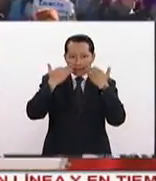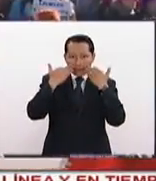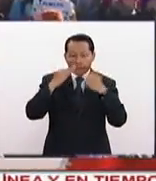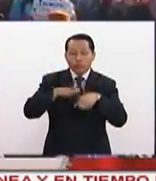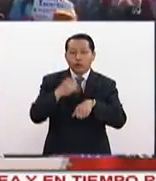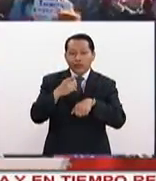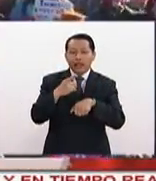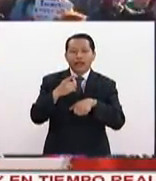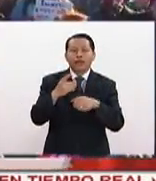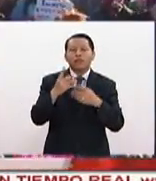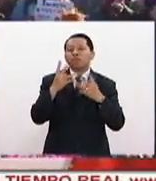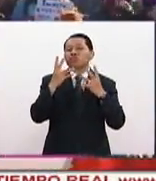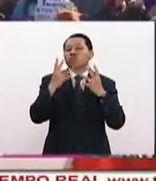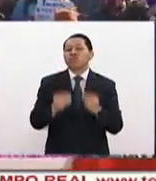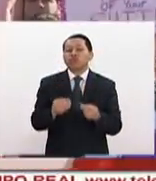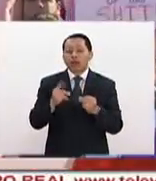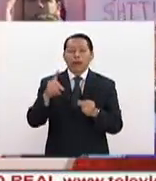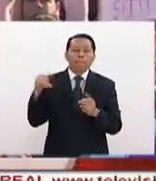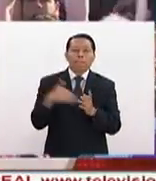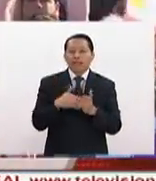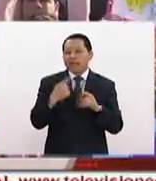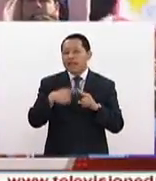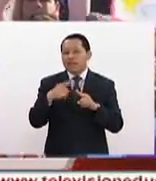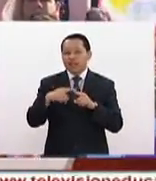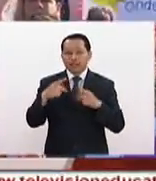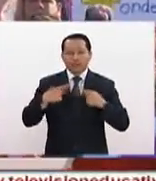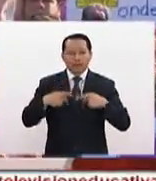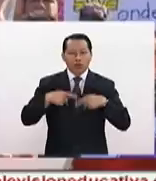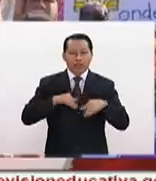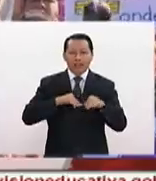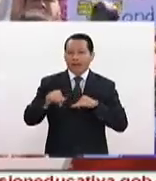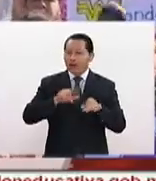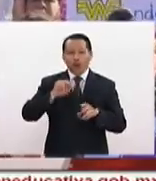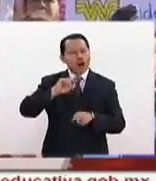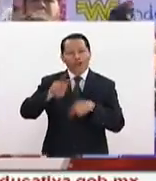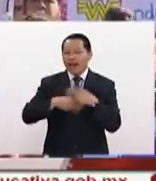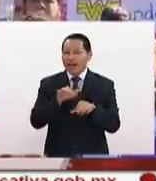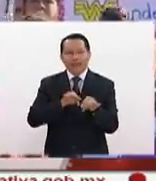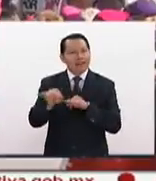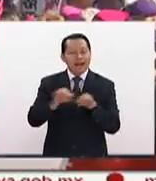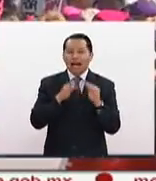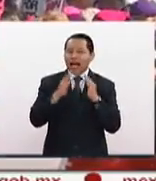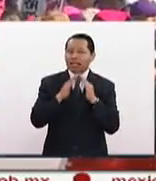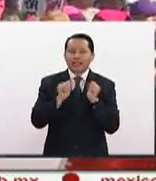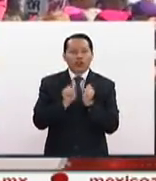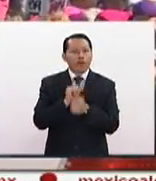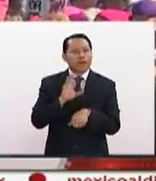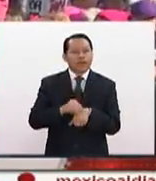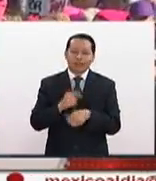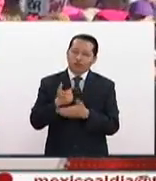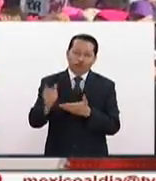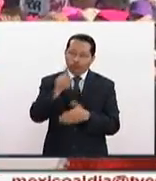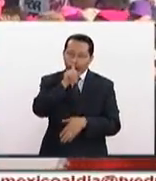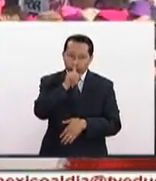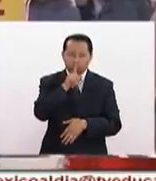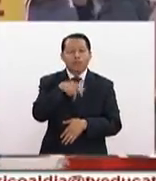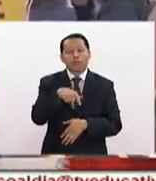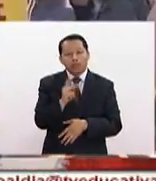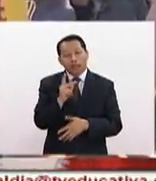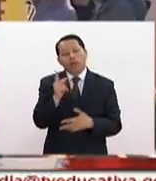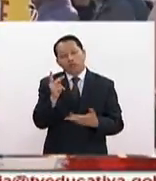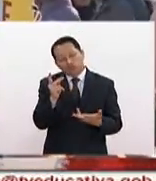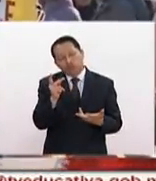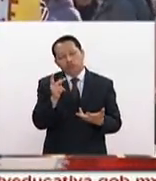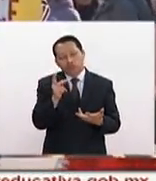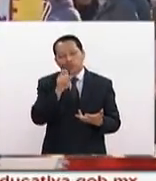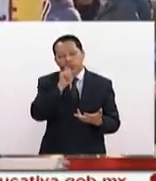porque cientos de miles de empleados federales no van a ir a trabajar. Están en sus casas con licencia sin goce de sueldo, aunque eventualmente